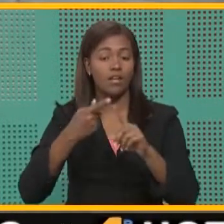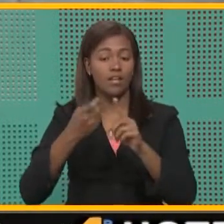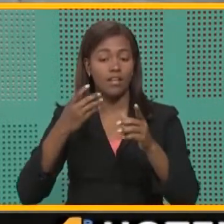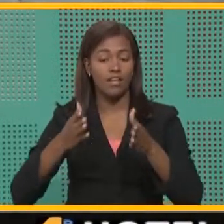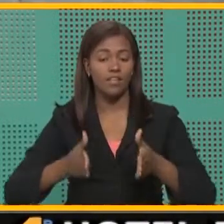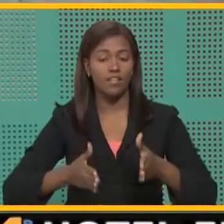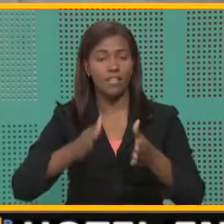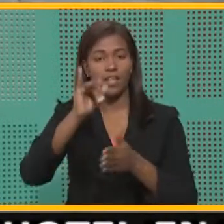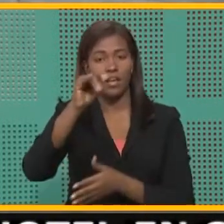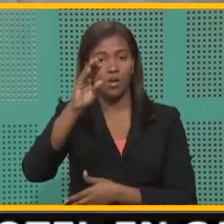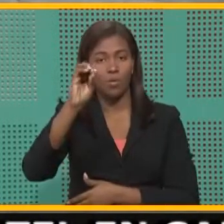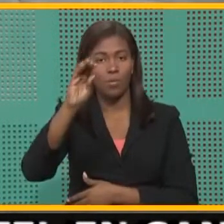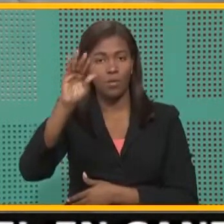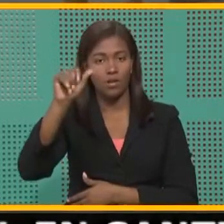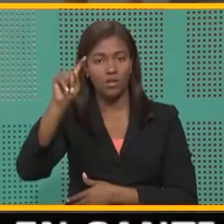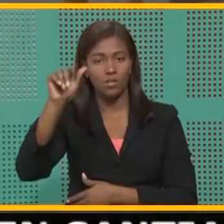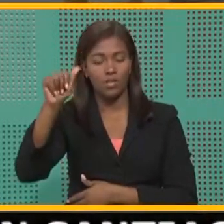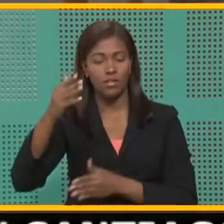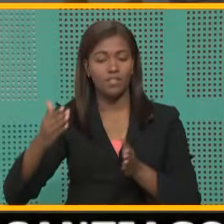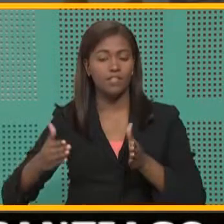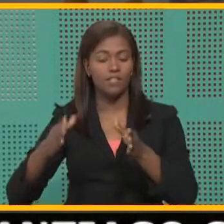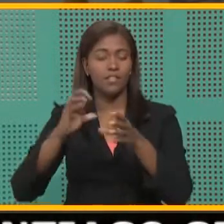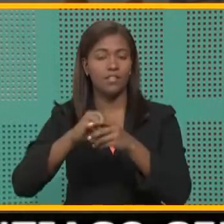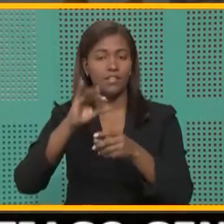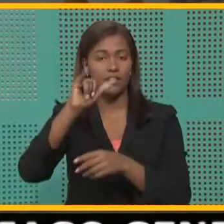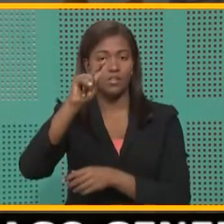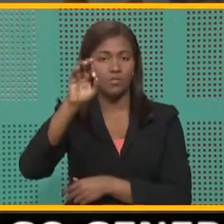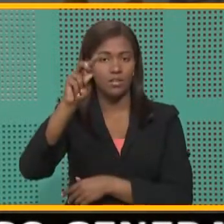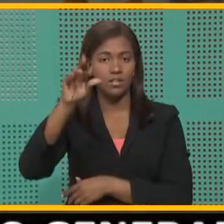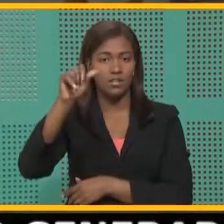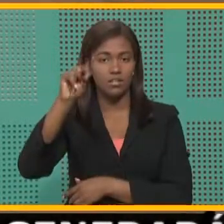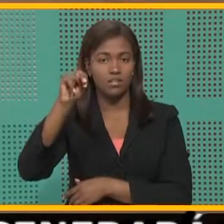Jacobo Majluta y desde la avenida Circunvalación.